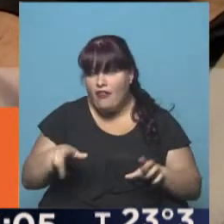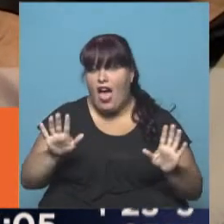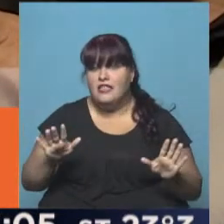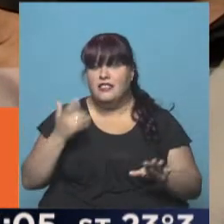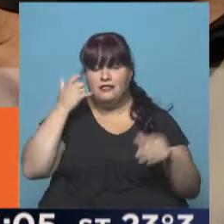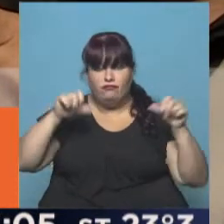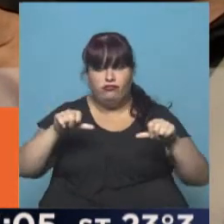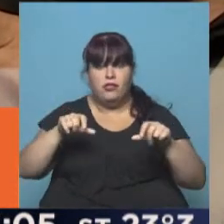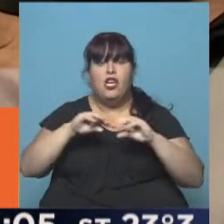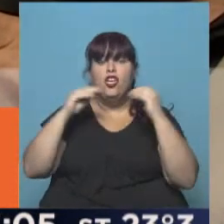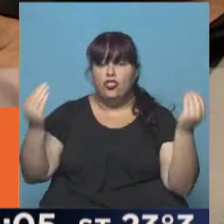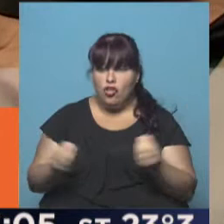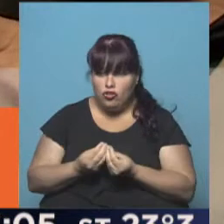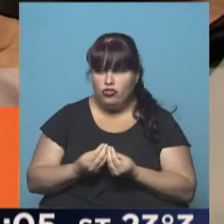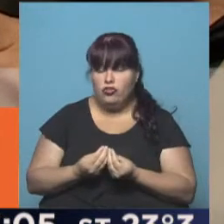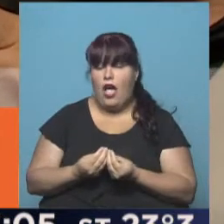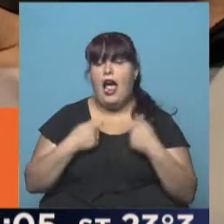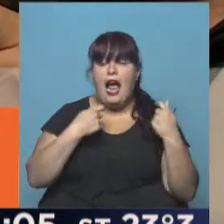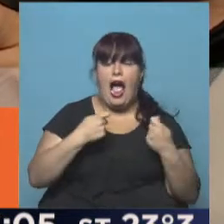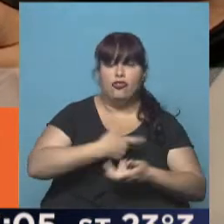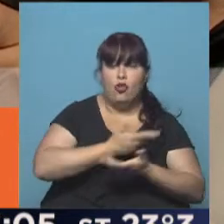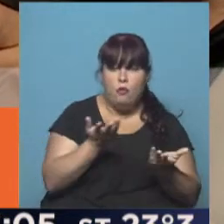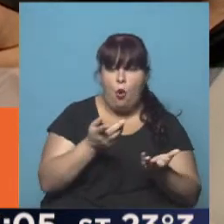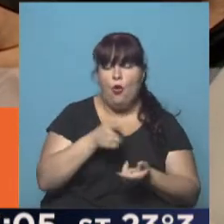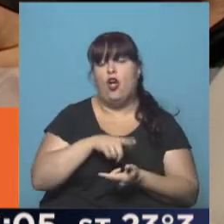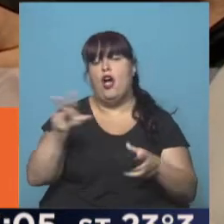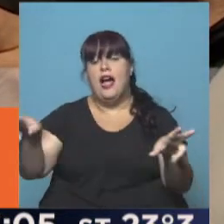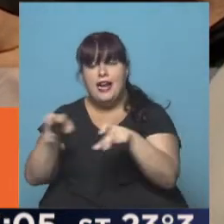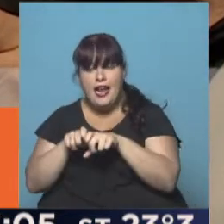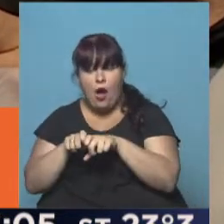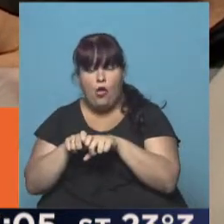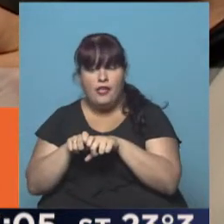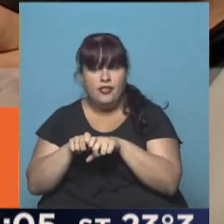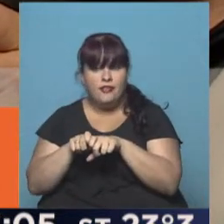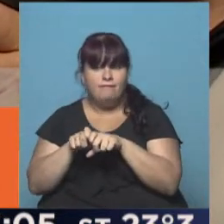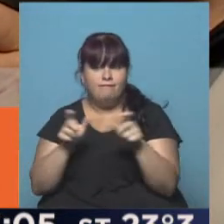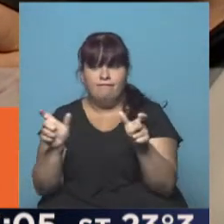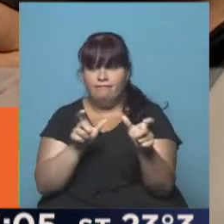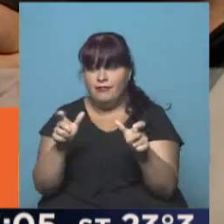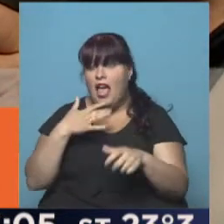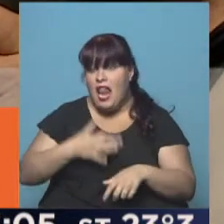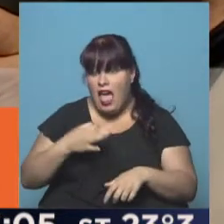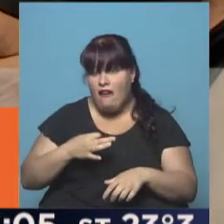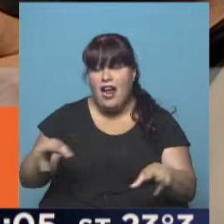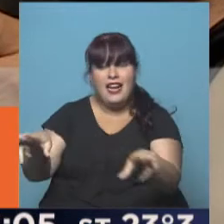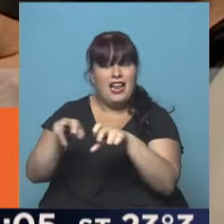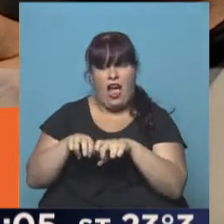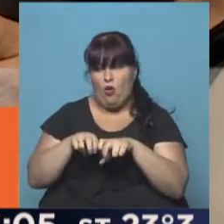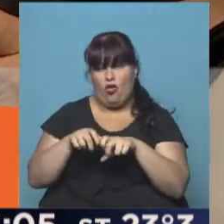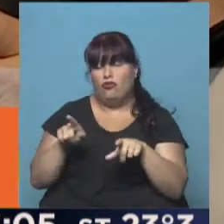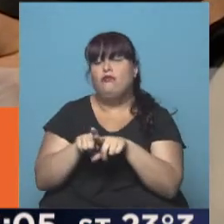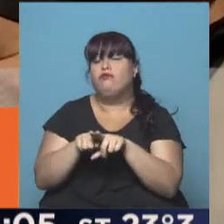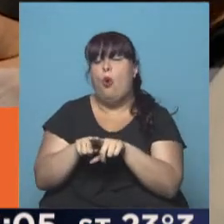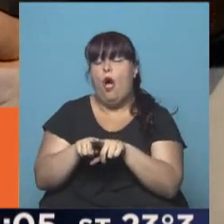o sea, hay una ecuación que es gasto público, recaudación, y la verdad es que la recaudación es